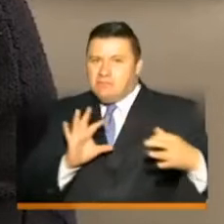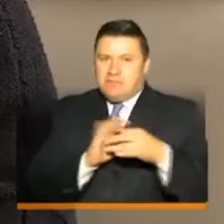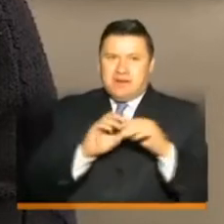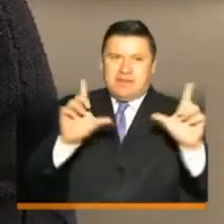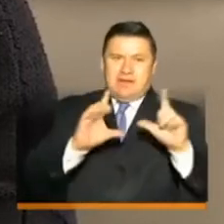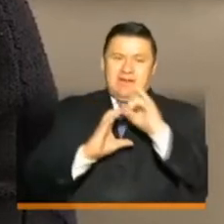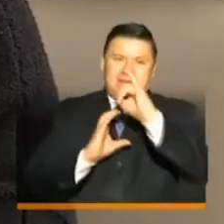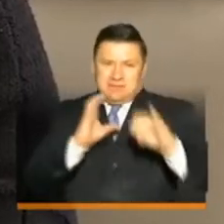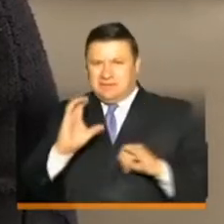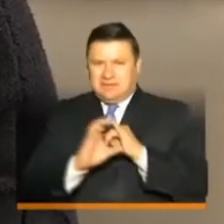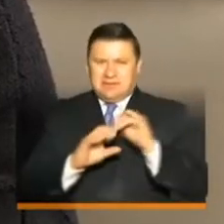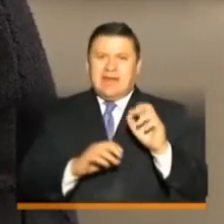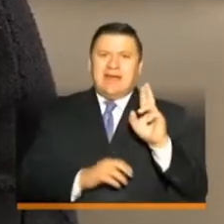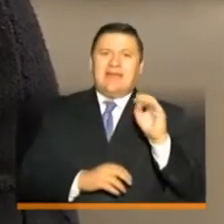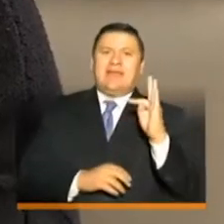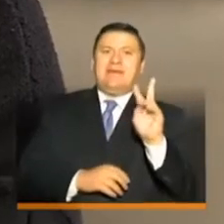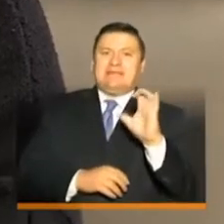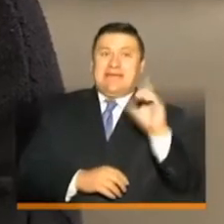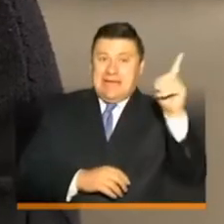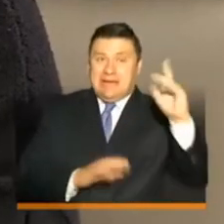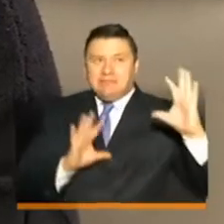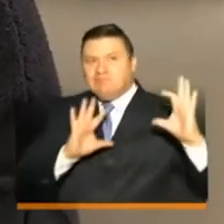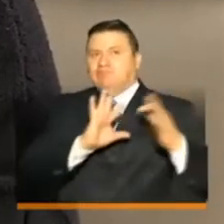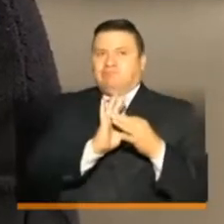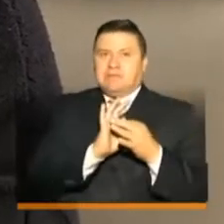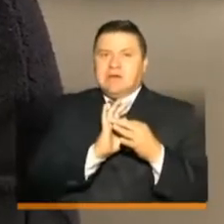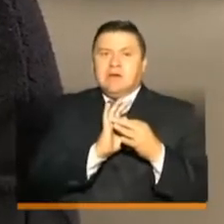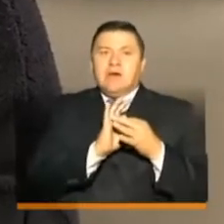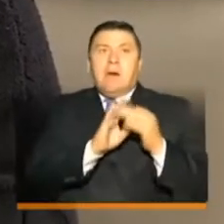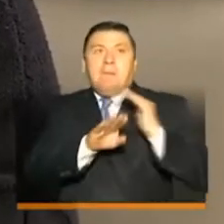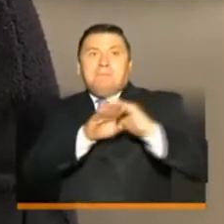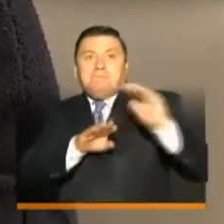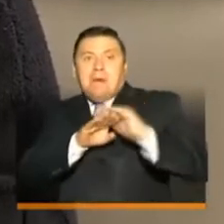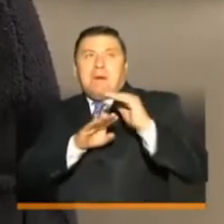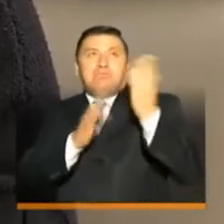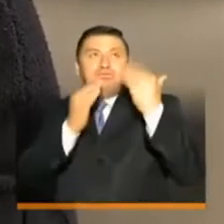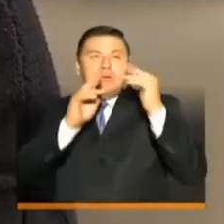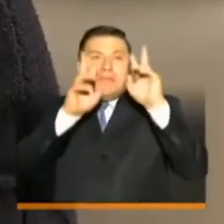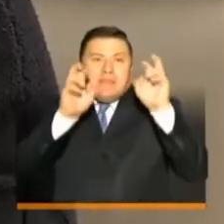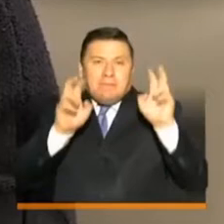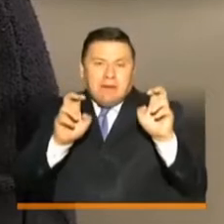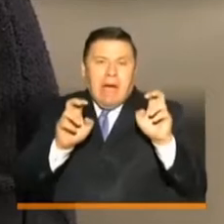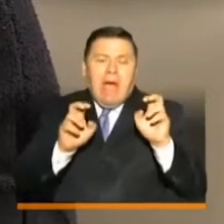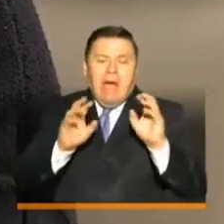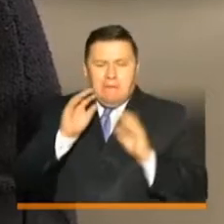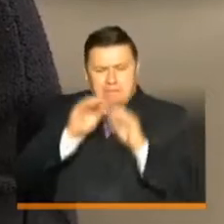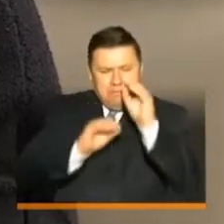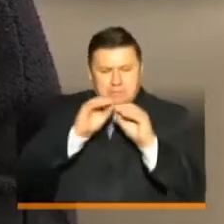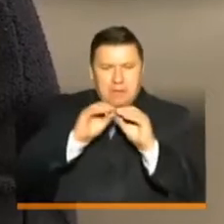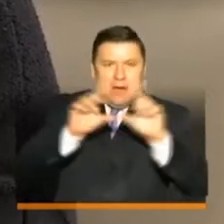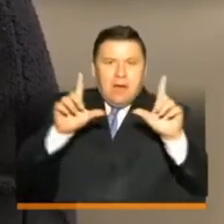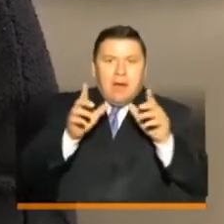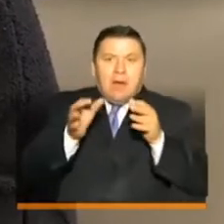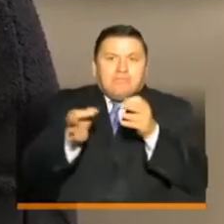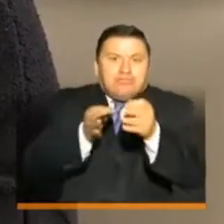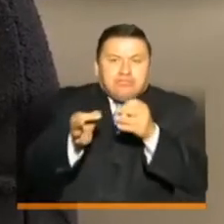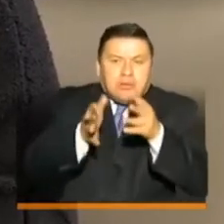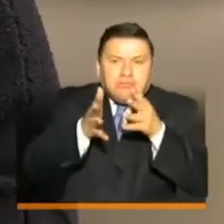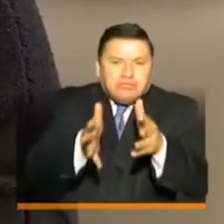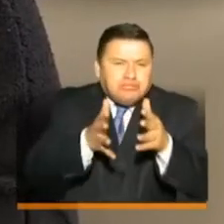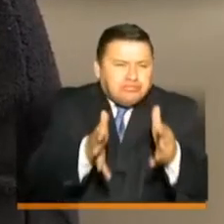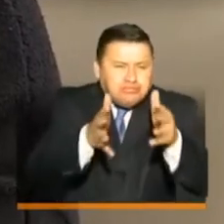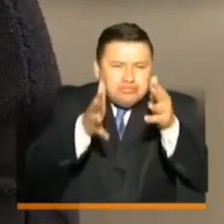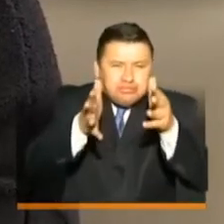todos los medios públicos, hemos hecho una gran aglutinación de programación y contenidos pedagógicos para que todos los